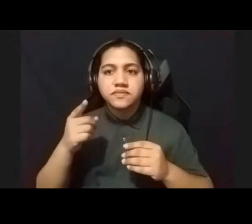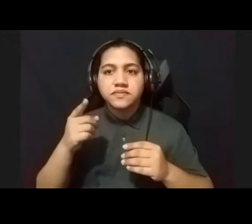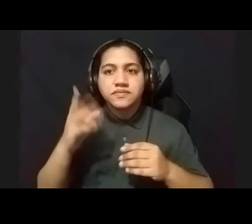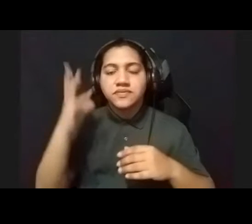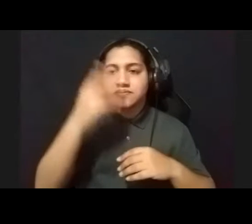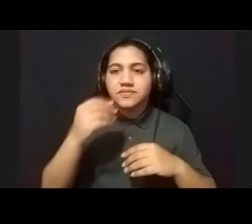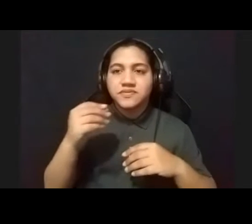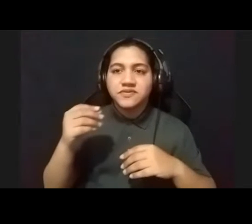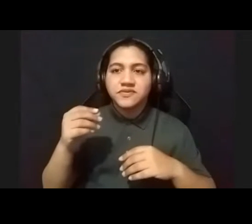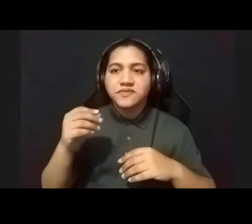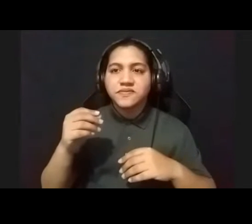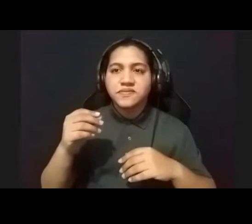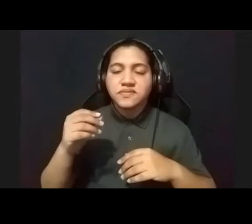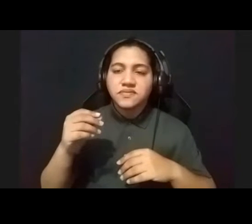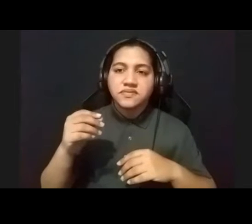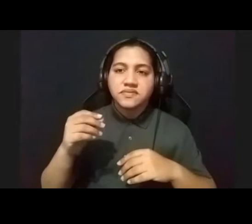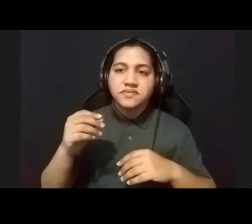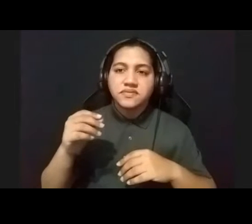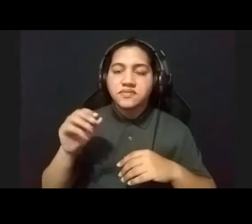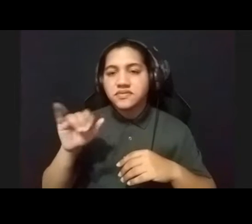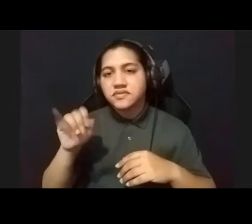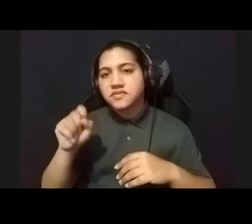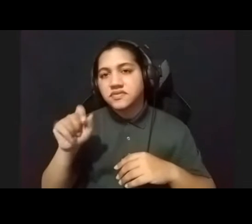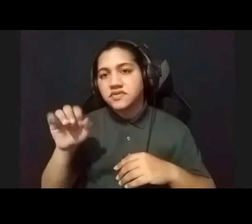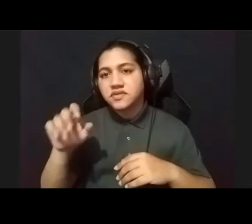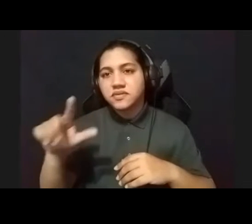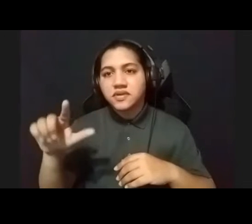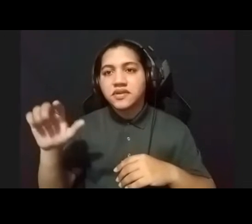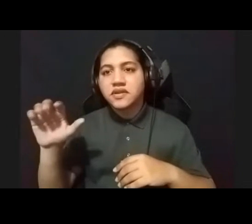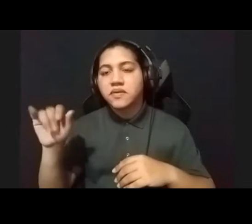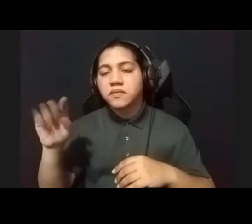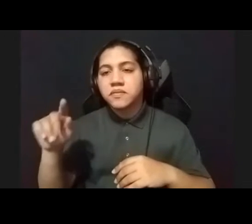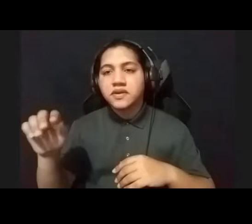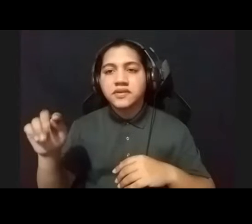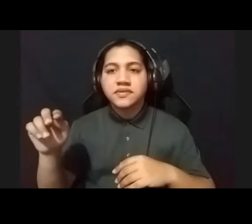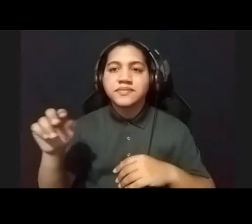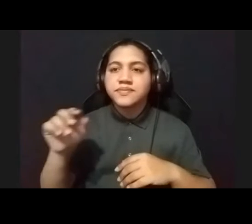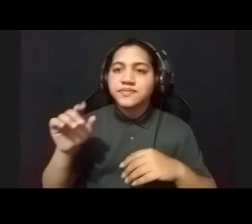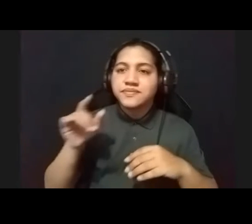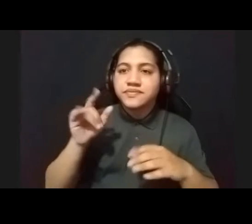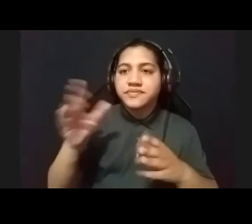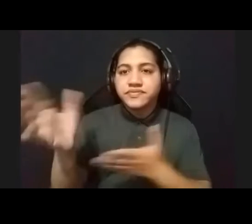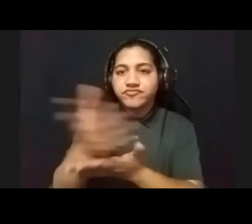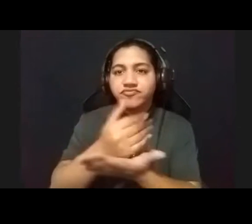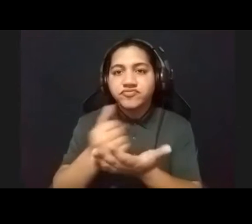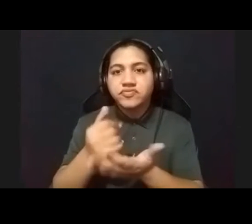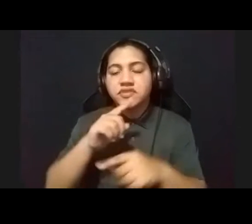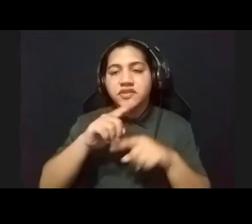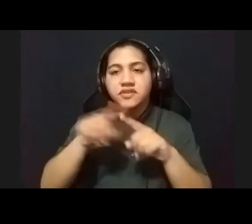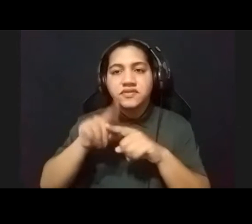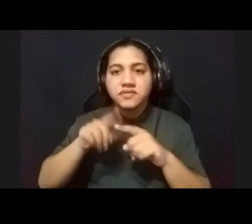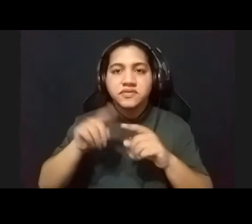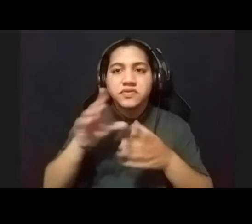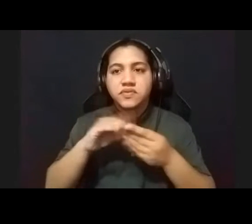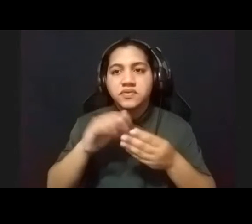linda de Isabel Compay y Almaflor Hada, donde ellas recopilaron distintos cuentos, entre ellos